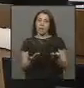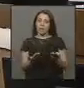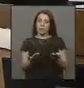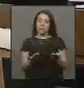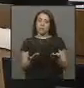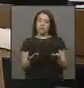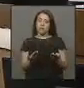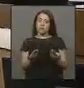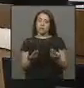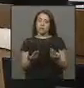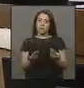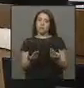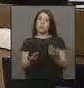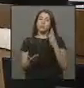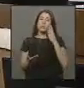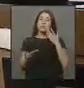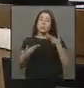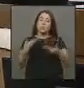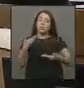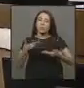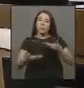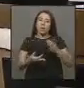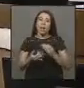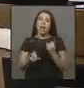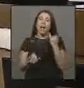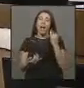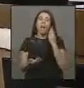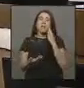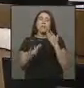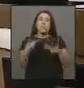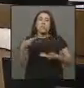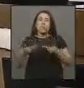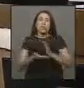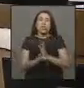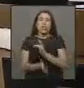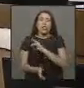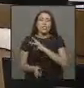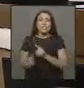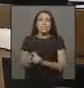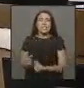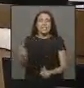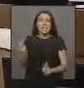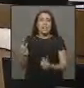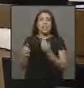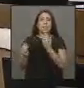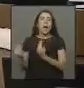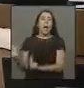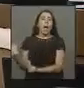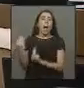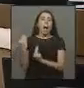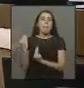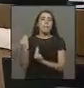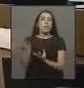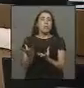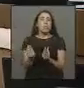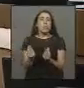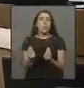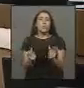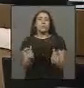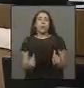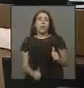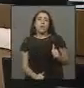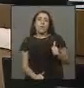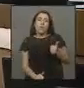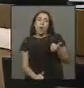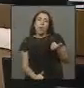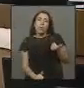nombre de la región por la solidaridad y generosidad de todo Chile y más allá de nuestras fronteras, por el apoyo desinteresado de cientos de